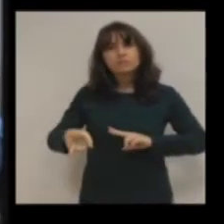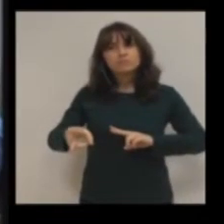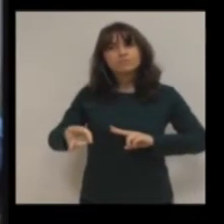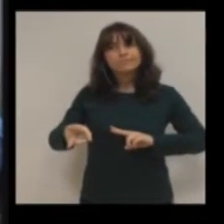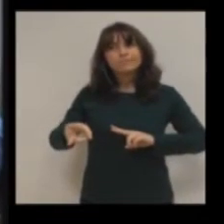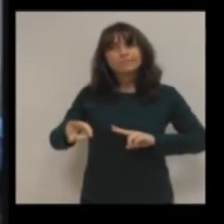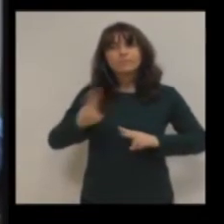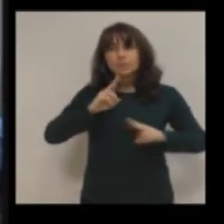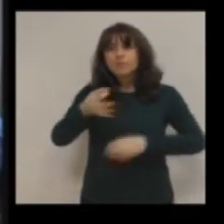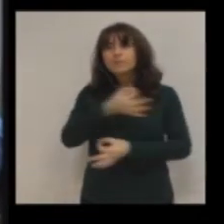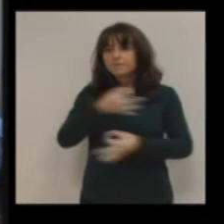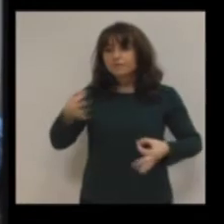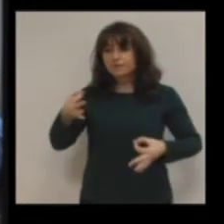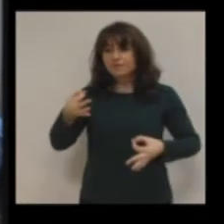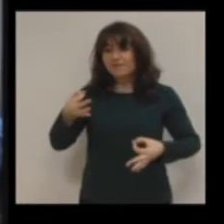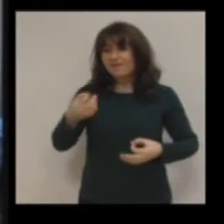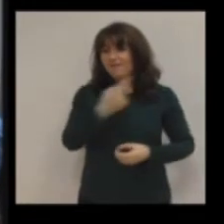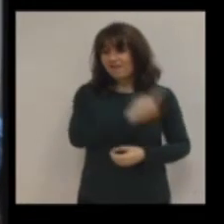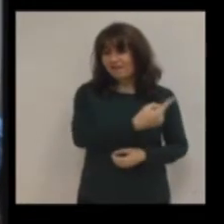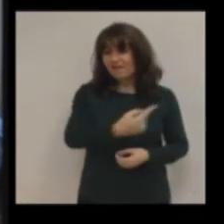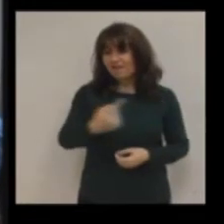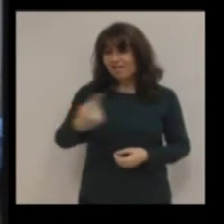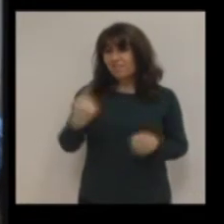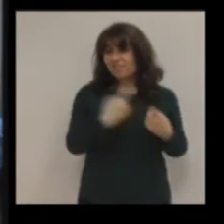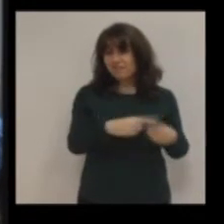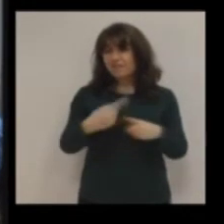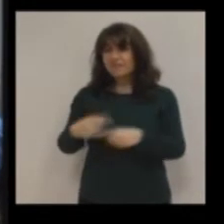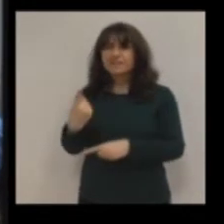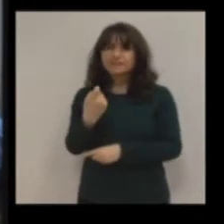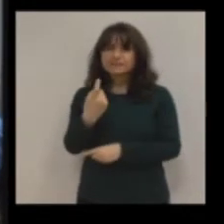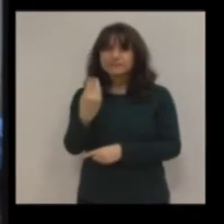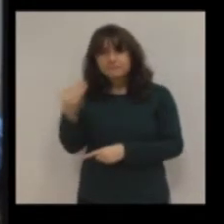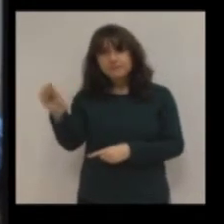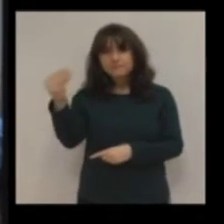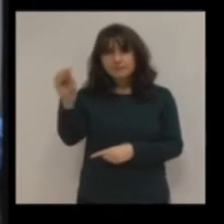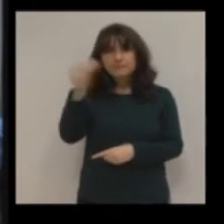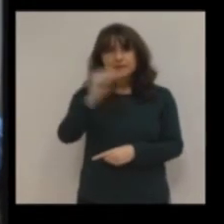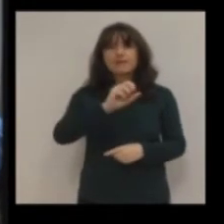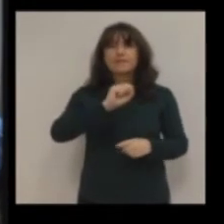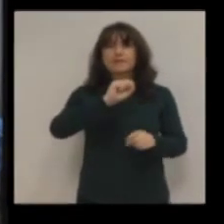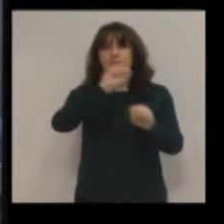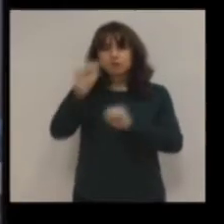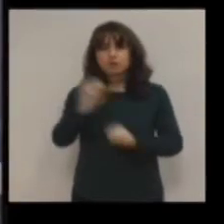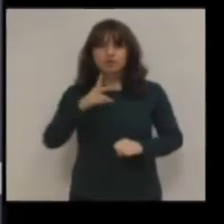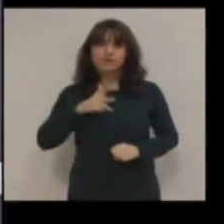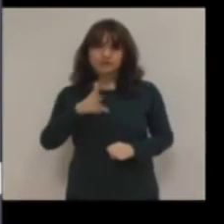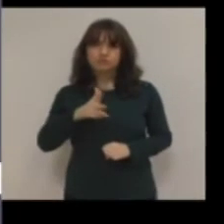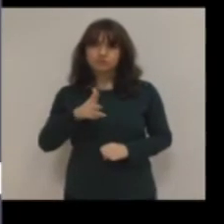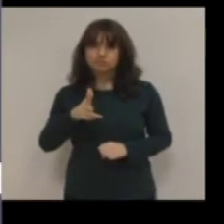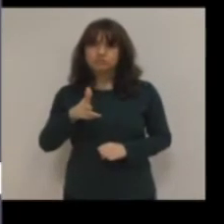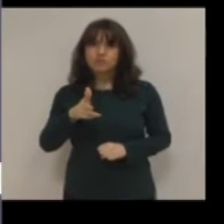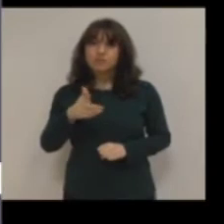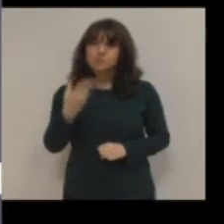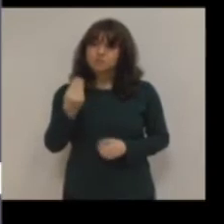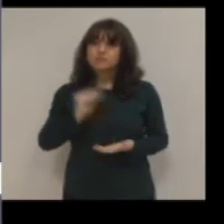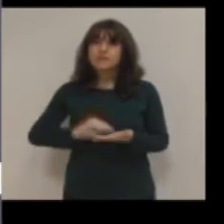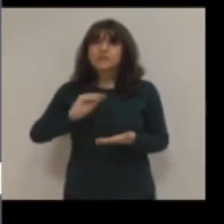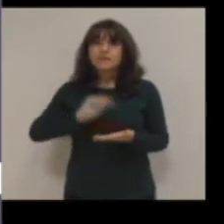a todas esas singularidades que ahí están y que necesitan un plus de intensidad en protección de derechos. Lo que pasa es que